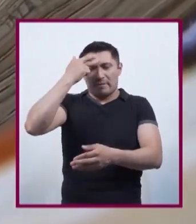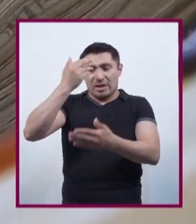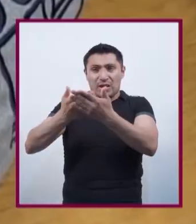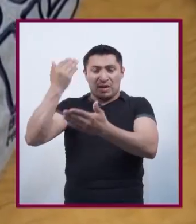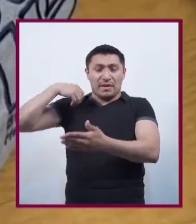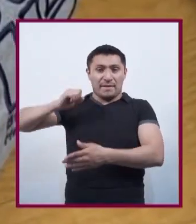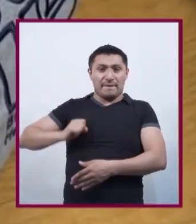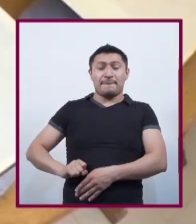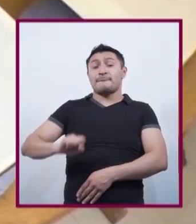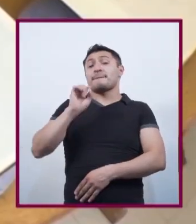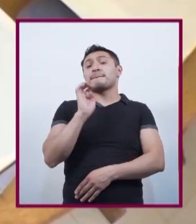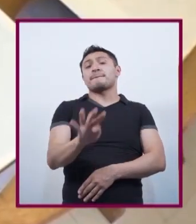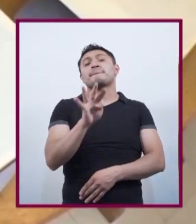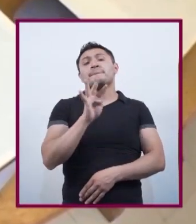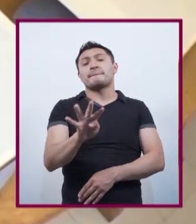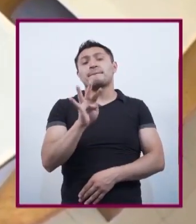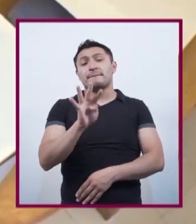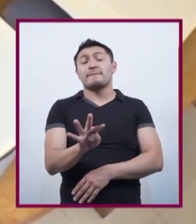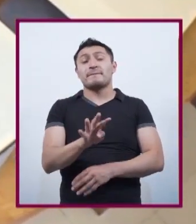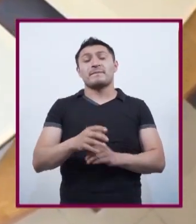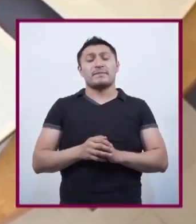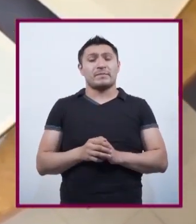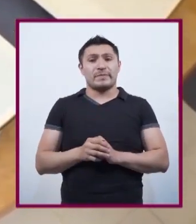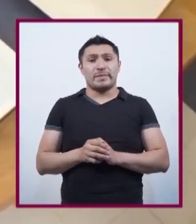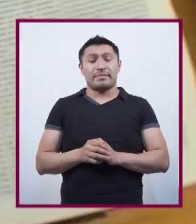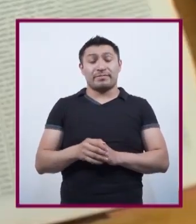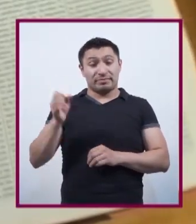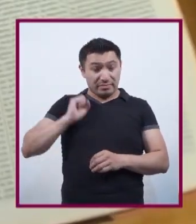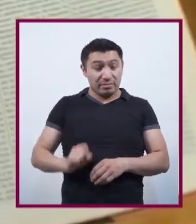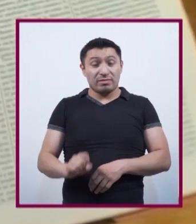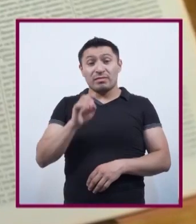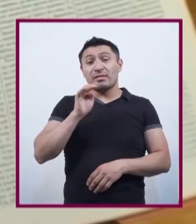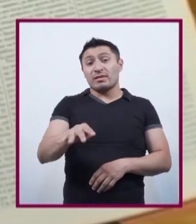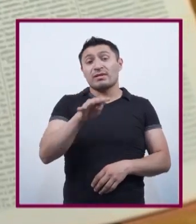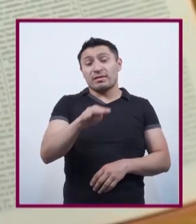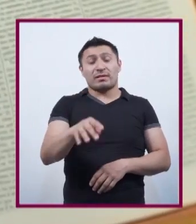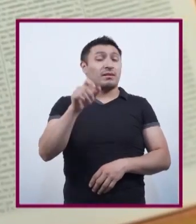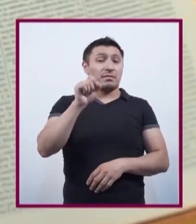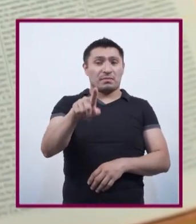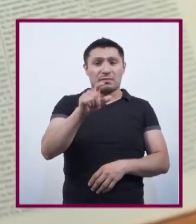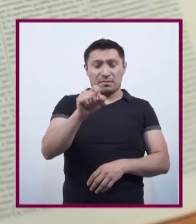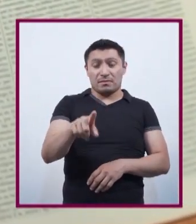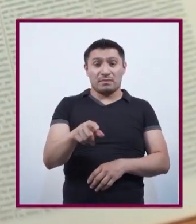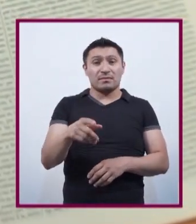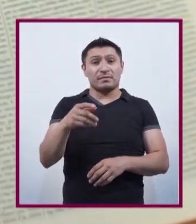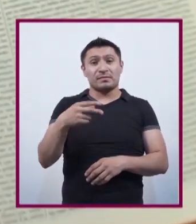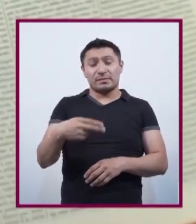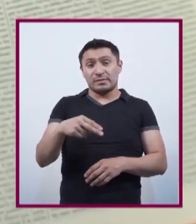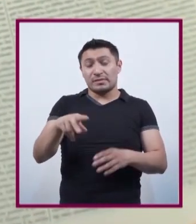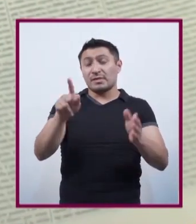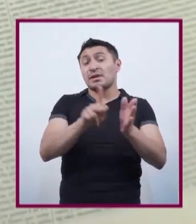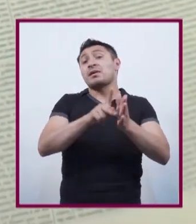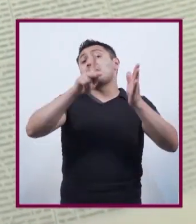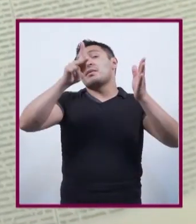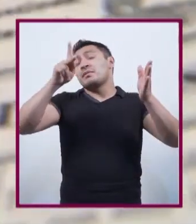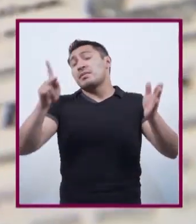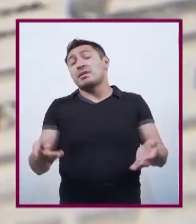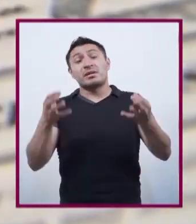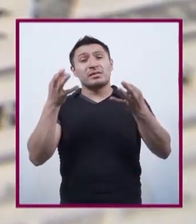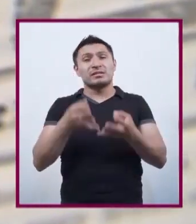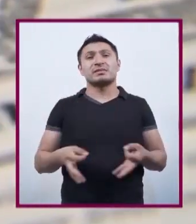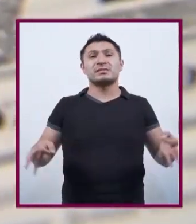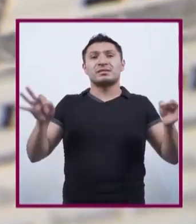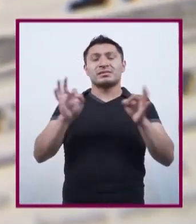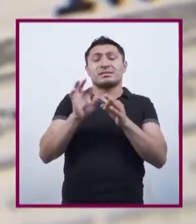como Gaceta. Pero también vamos al pasado, en el siglo XIX. Valga la redundancia, el siglo XIX, que se llamó así, es uno de